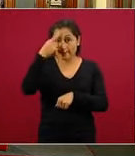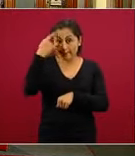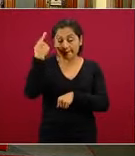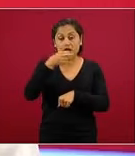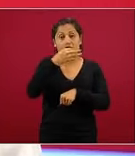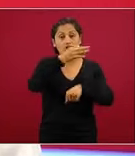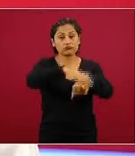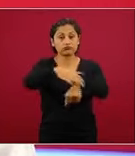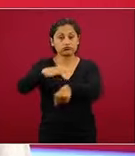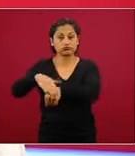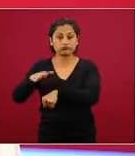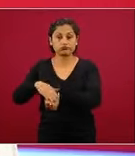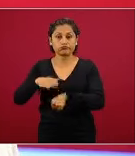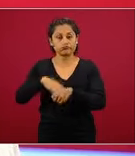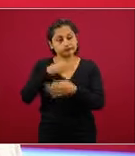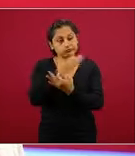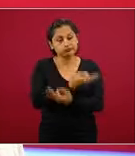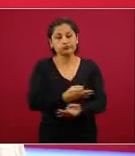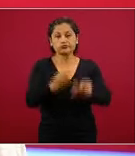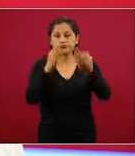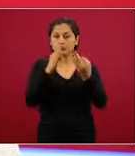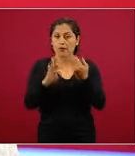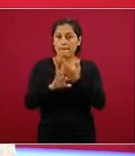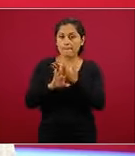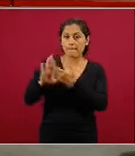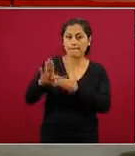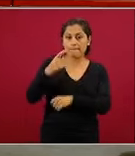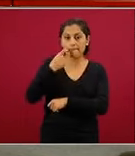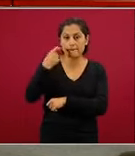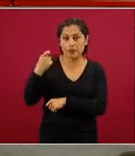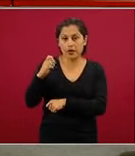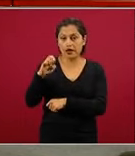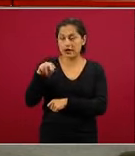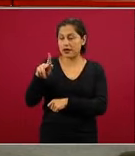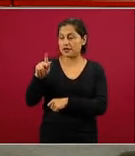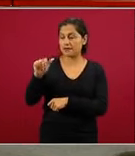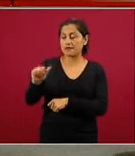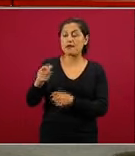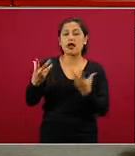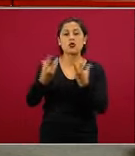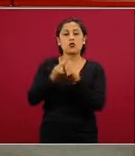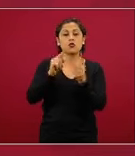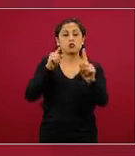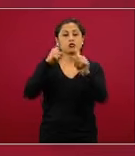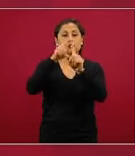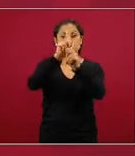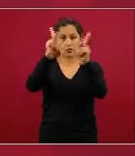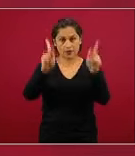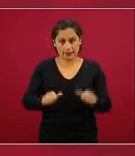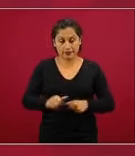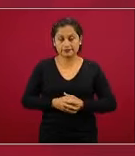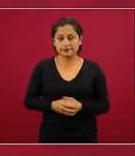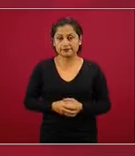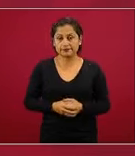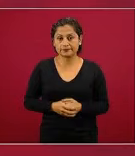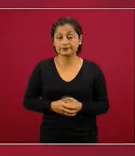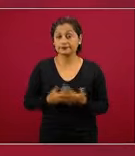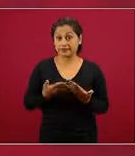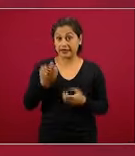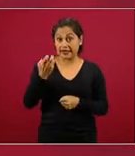las Adicciones o de Prevención de Adicciones, ENPA, Juntos por la Paz. Y esta estrategia